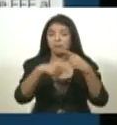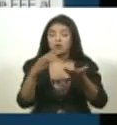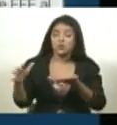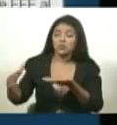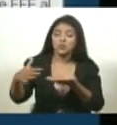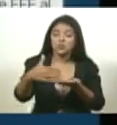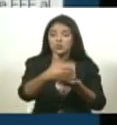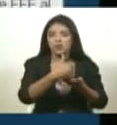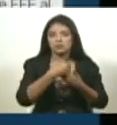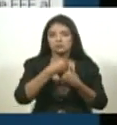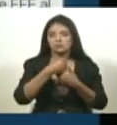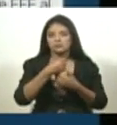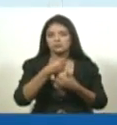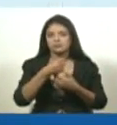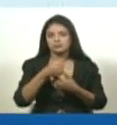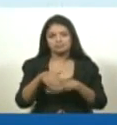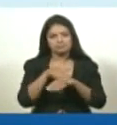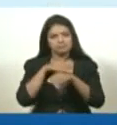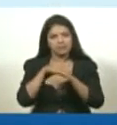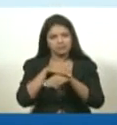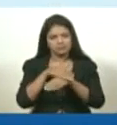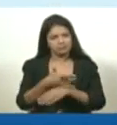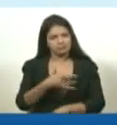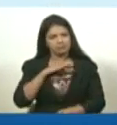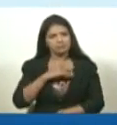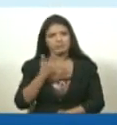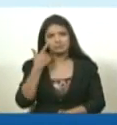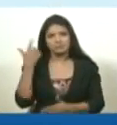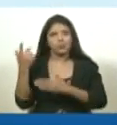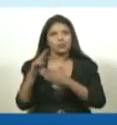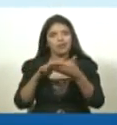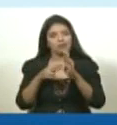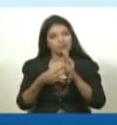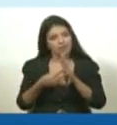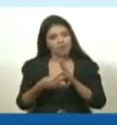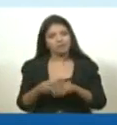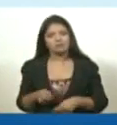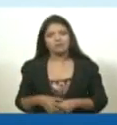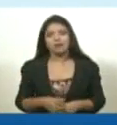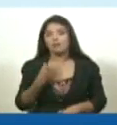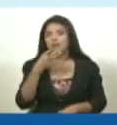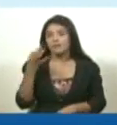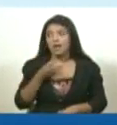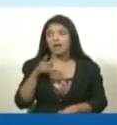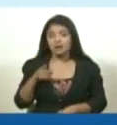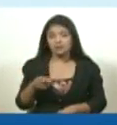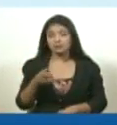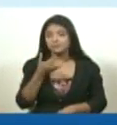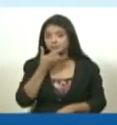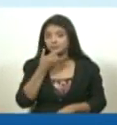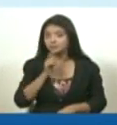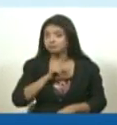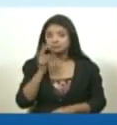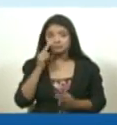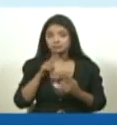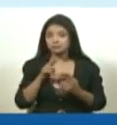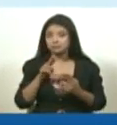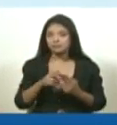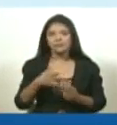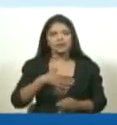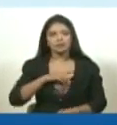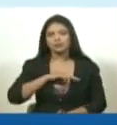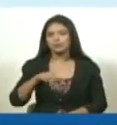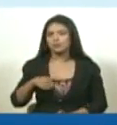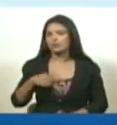puedo limpiar lo que derramé. Eso es lo que estamos hablando. Aquí es una técnica. O sea, realmente esa corrección, ustedes no la conocerían si no se la estamos diciendo